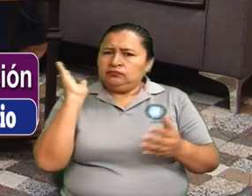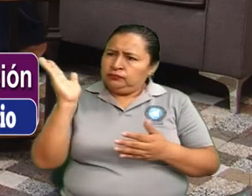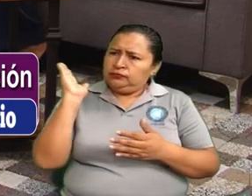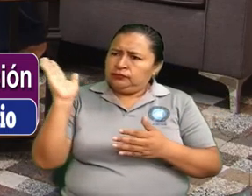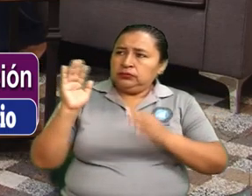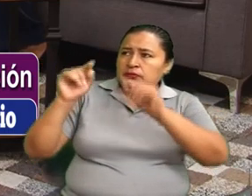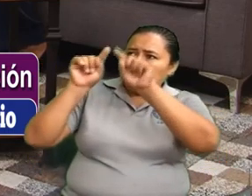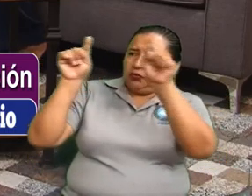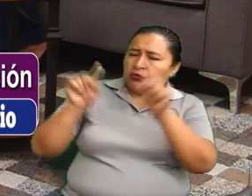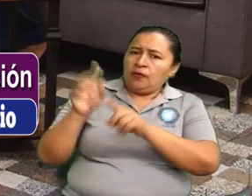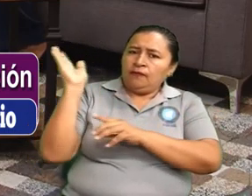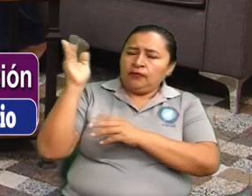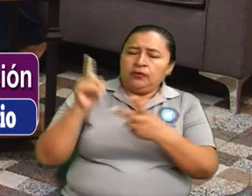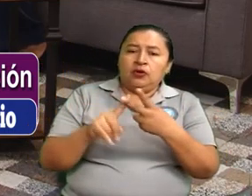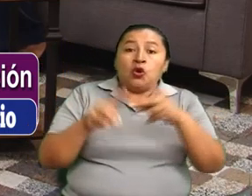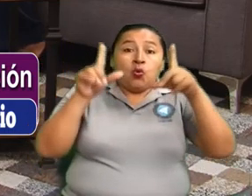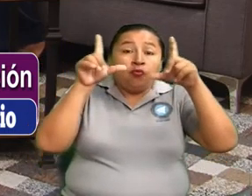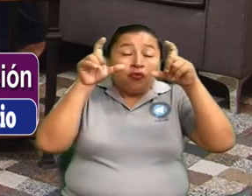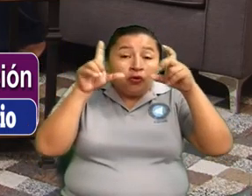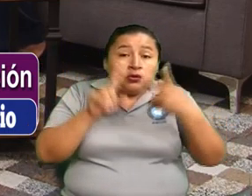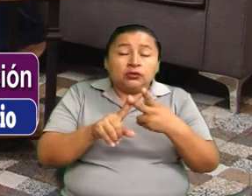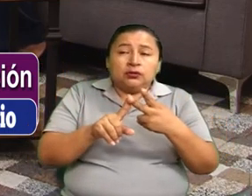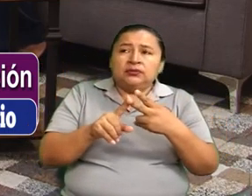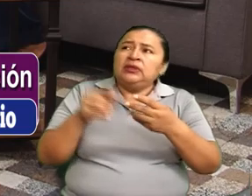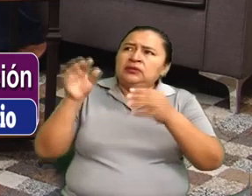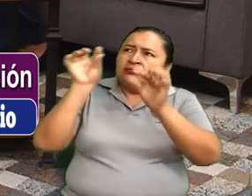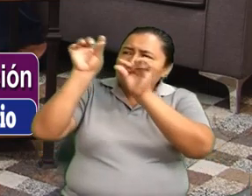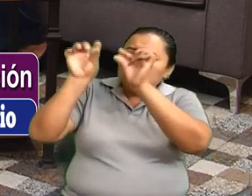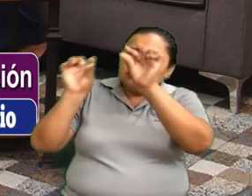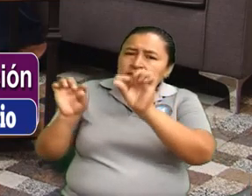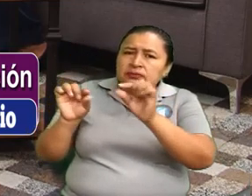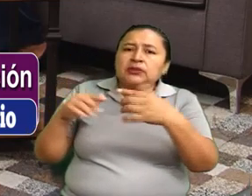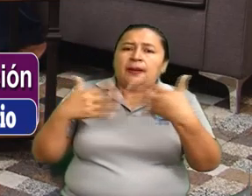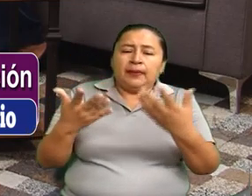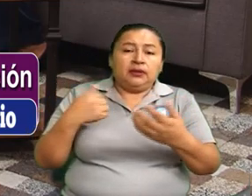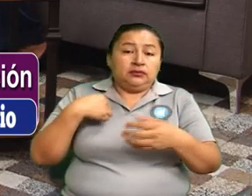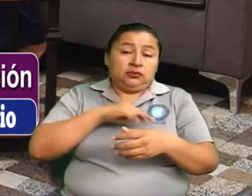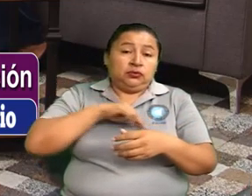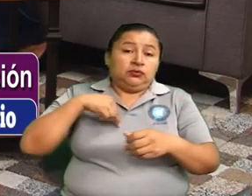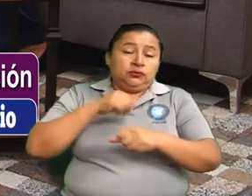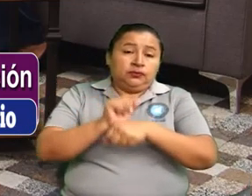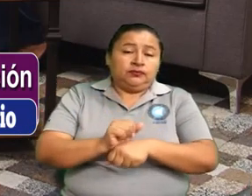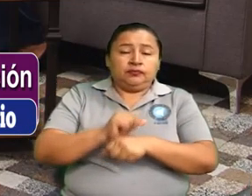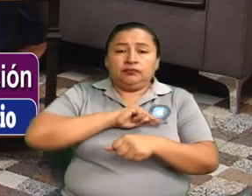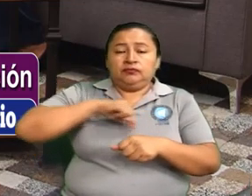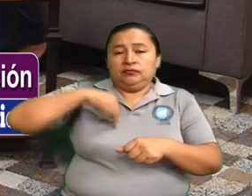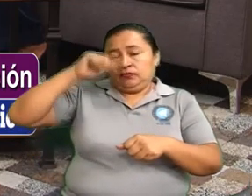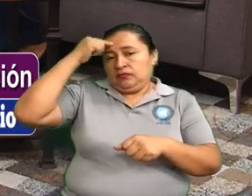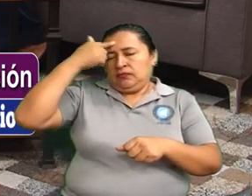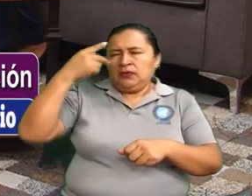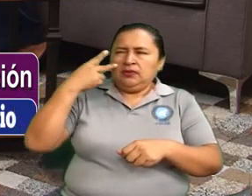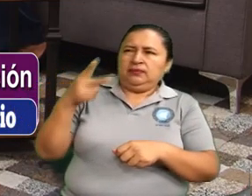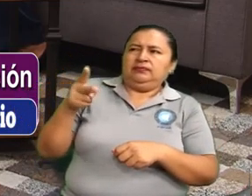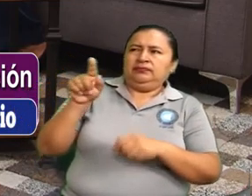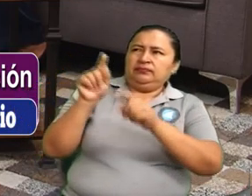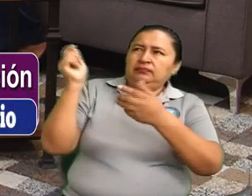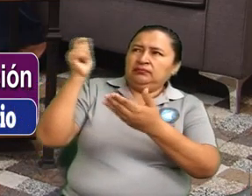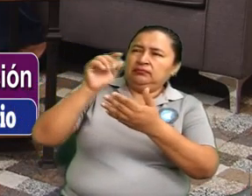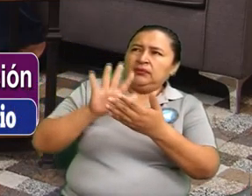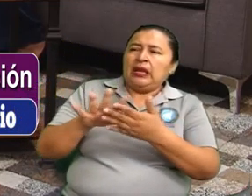cuadros. Fotografía, cuadros pintura. Que de vez en vez nosotros nos acostumbramos en otros gobiernos, en otros momentos, a verlos, digamos, los